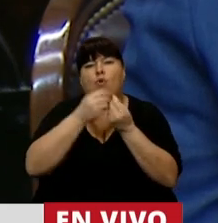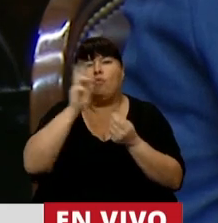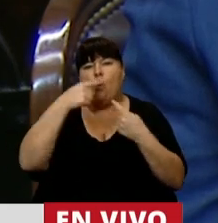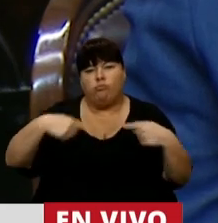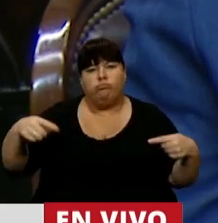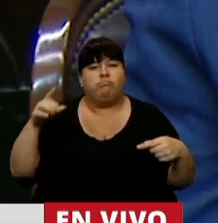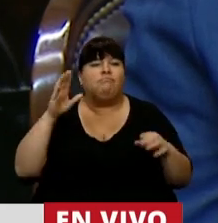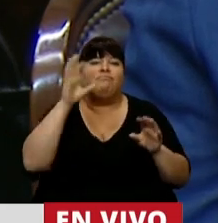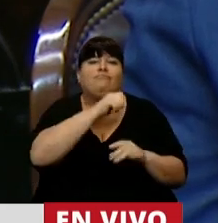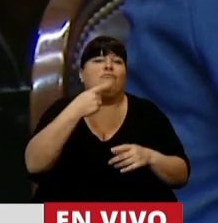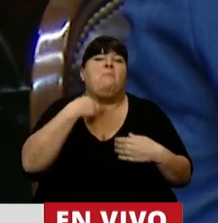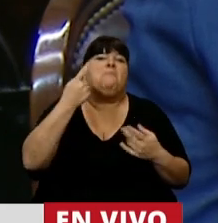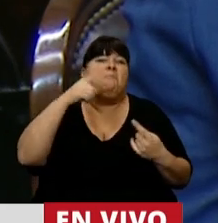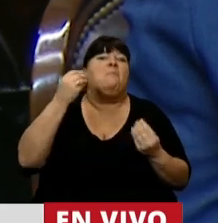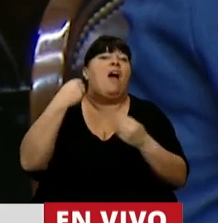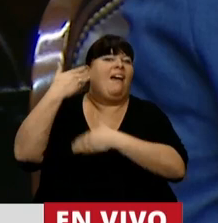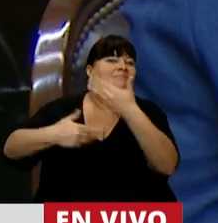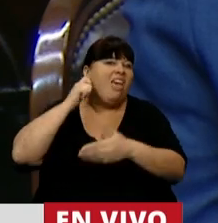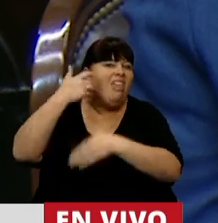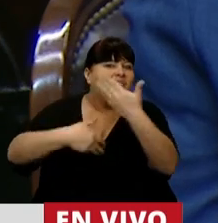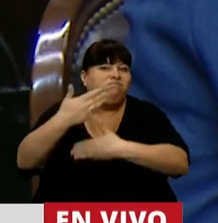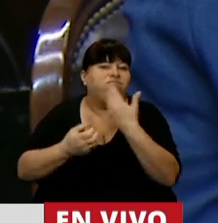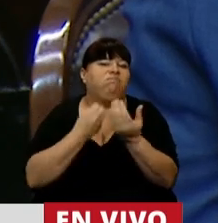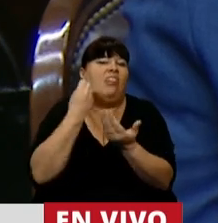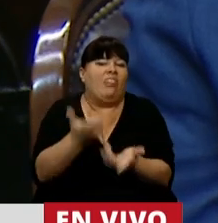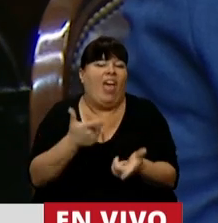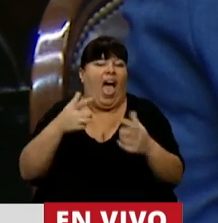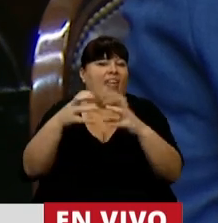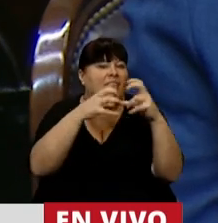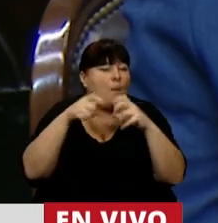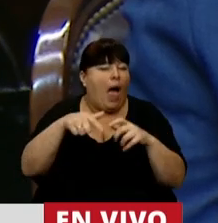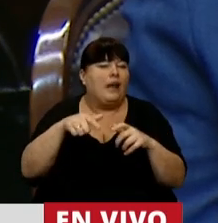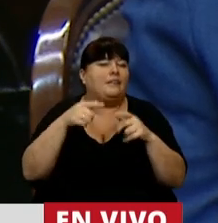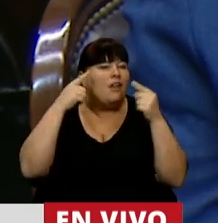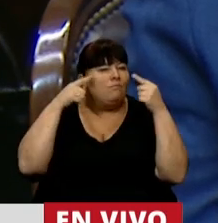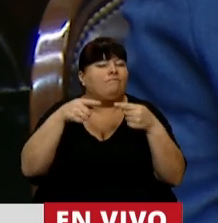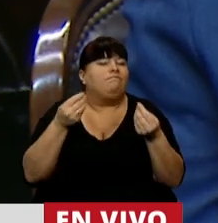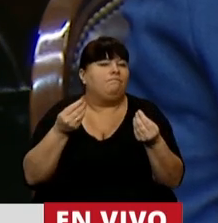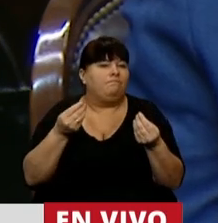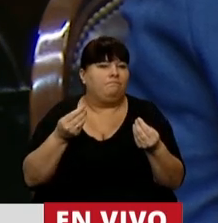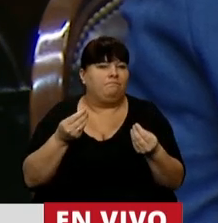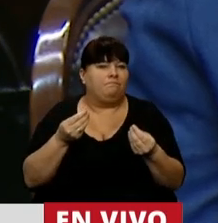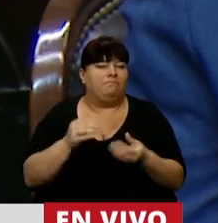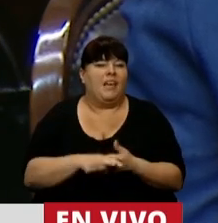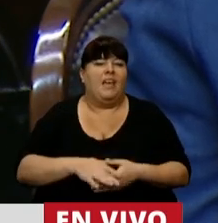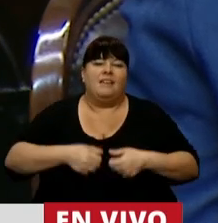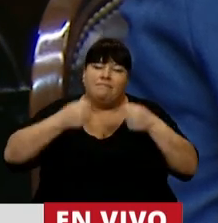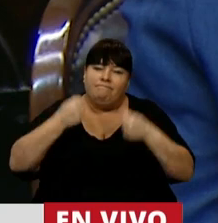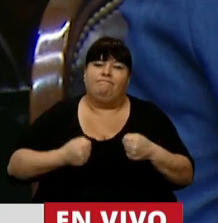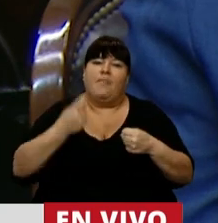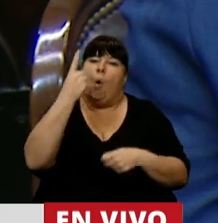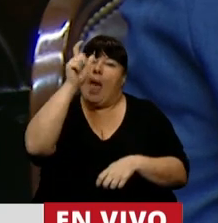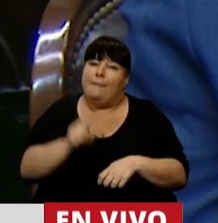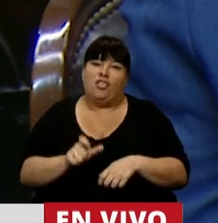otras, anónimas, por las nuevas generaciones que le han aportado a este debate la mirada de que las convicciones de